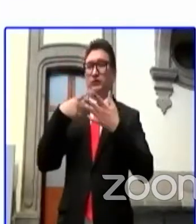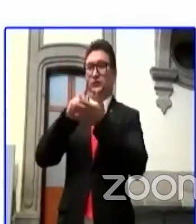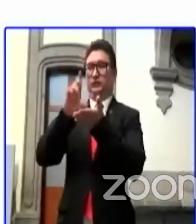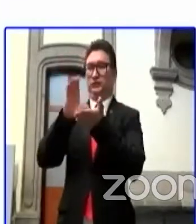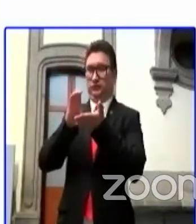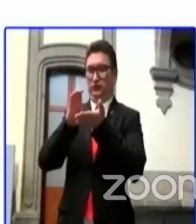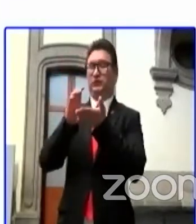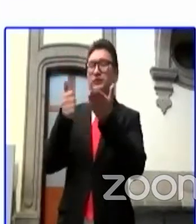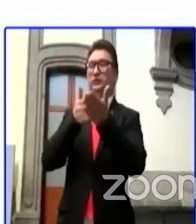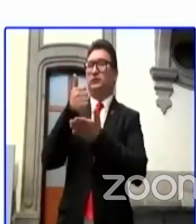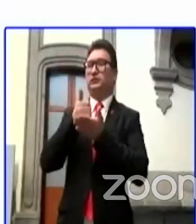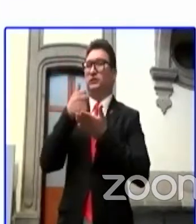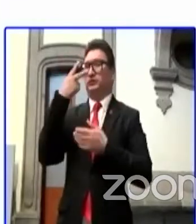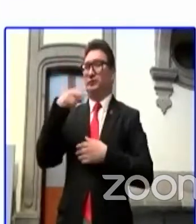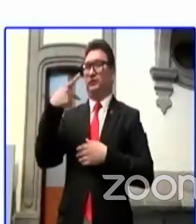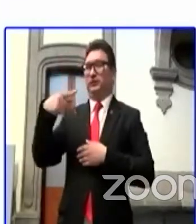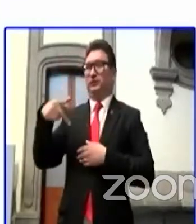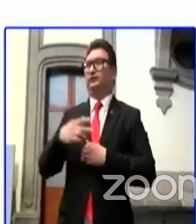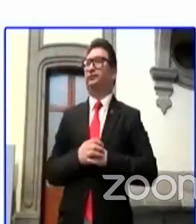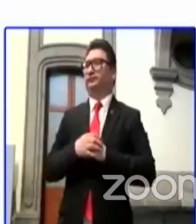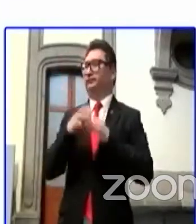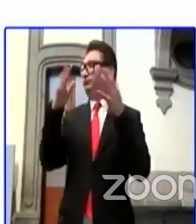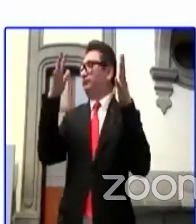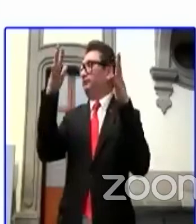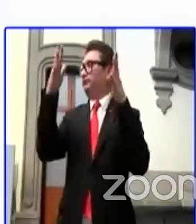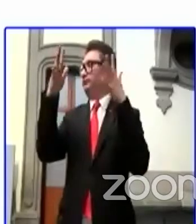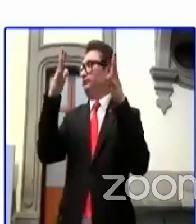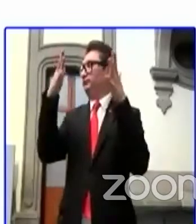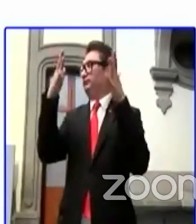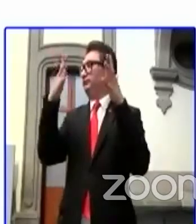con Discapacidad de la Ciudad de México.